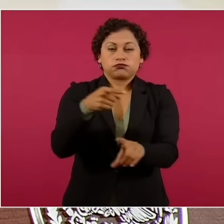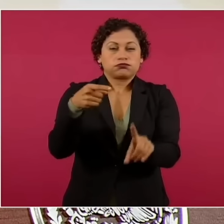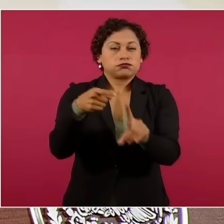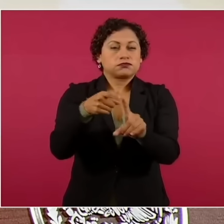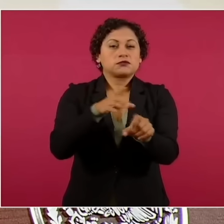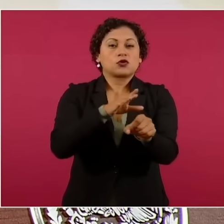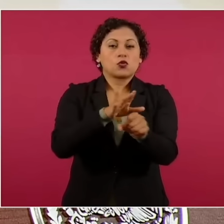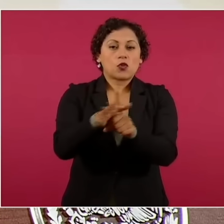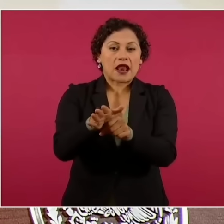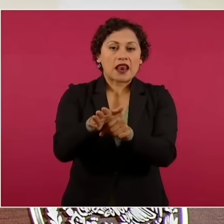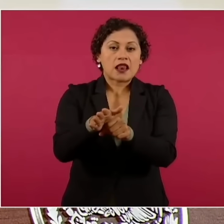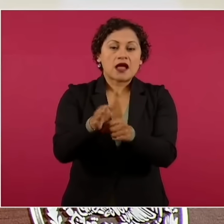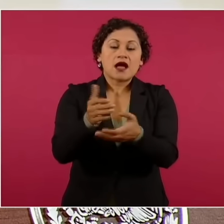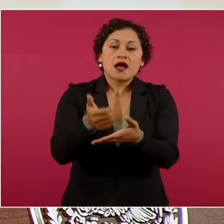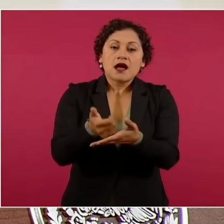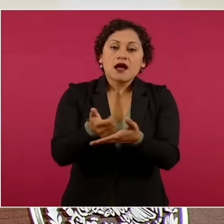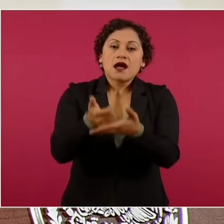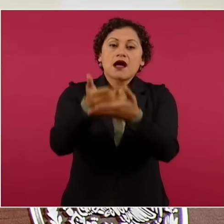para